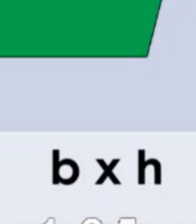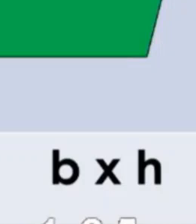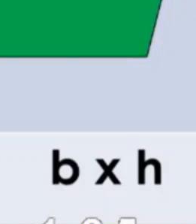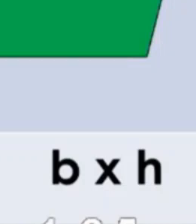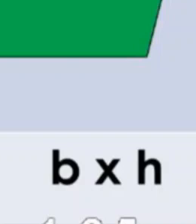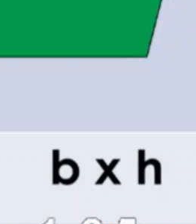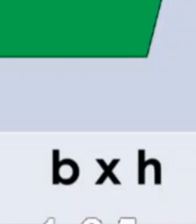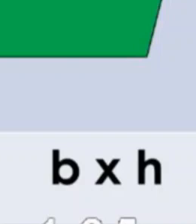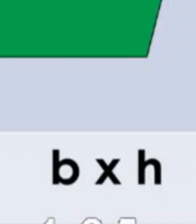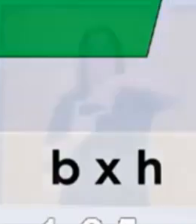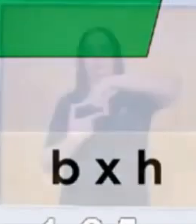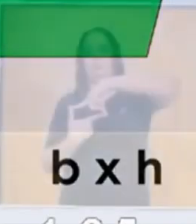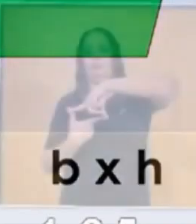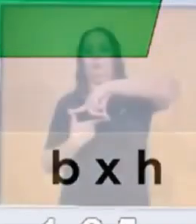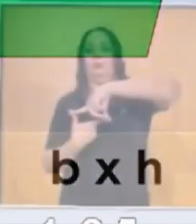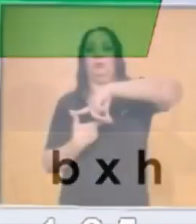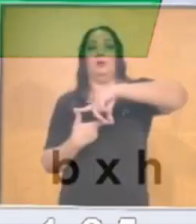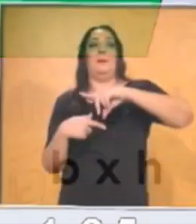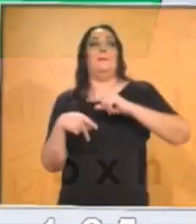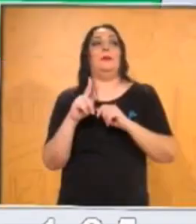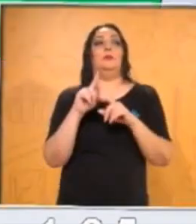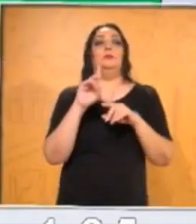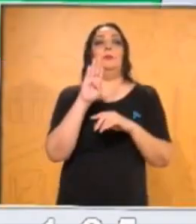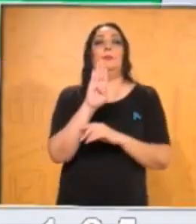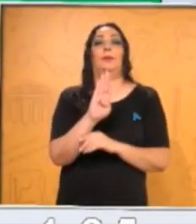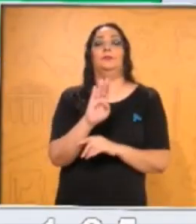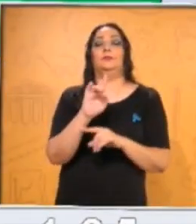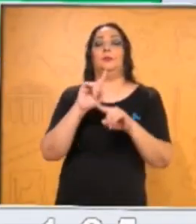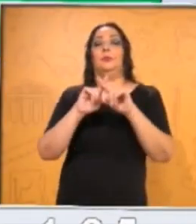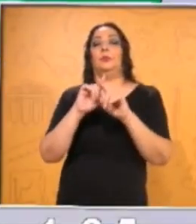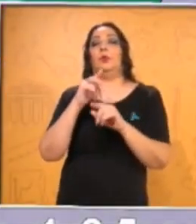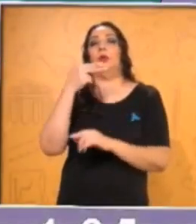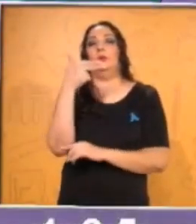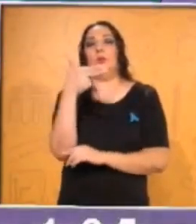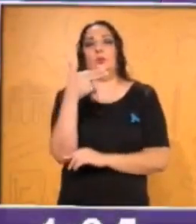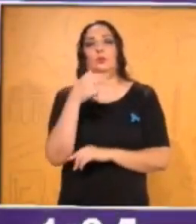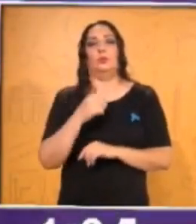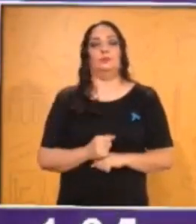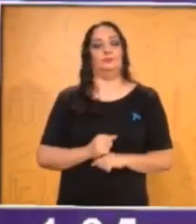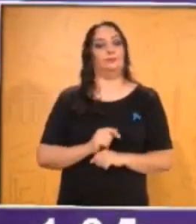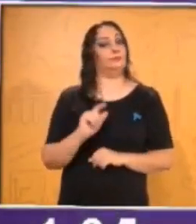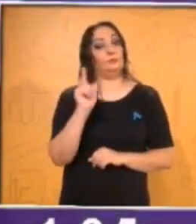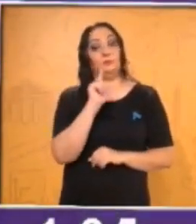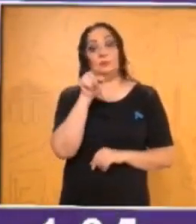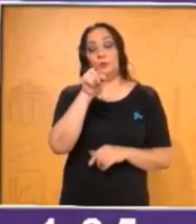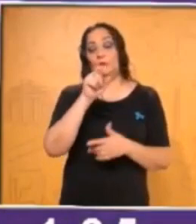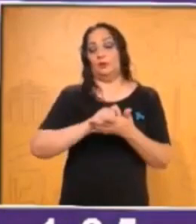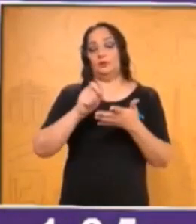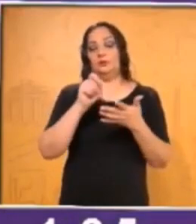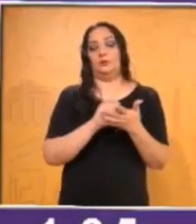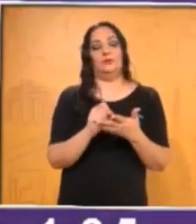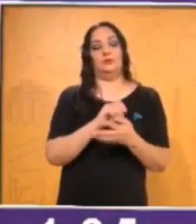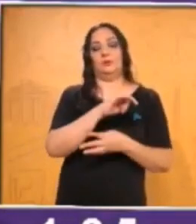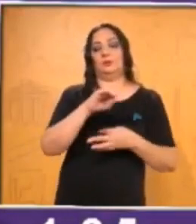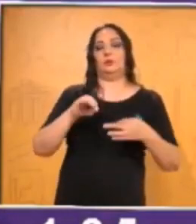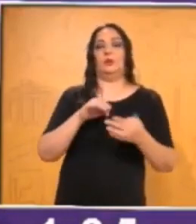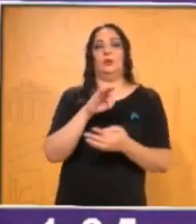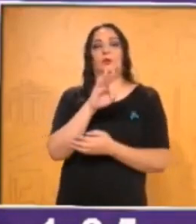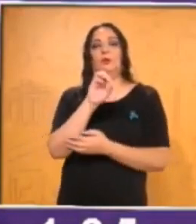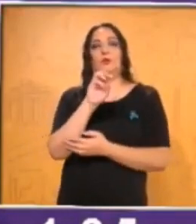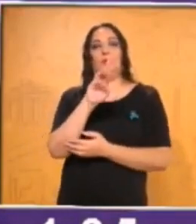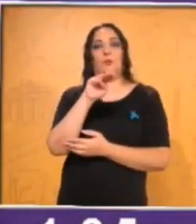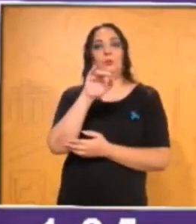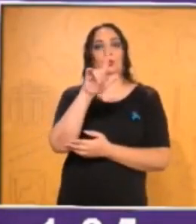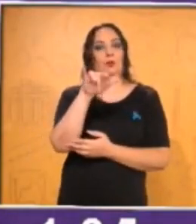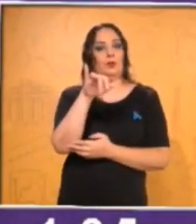por altura. ¿De acuerdo? Muy bien. Espero hayas apuntado todo lo